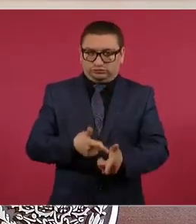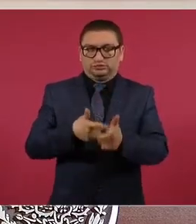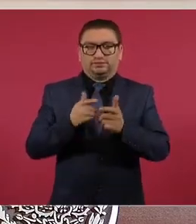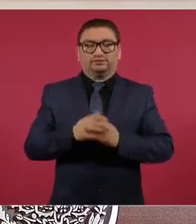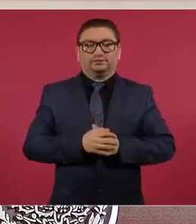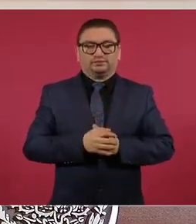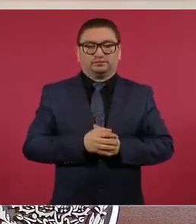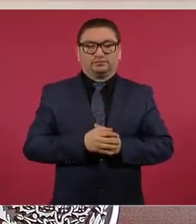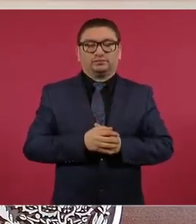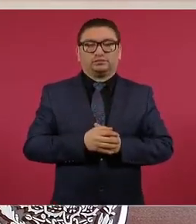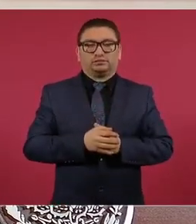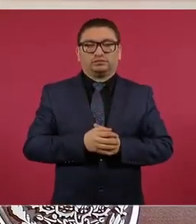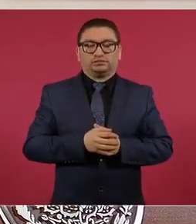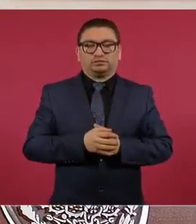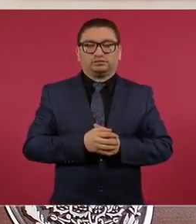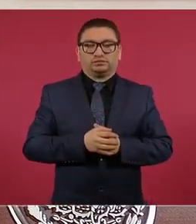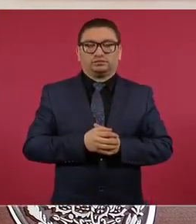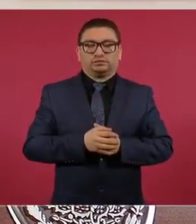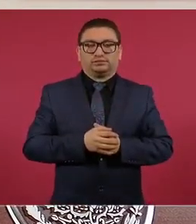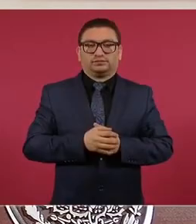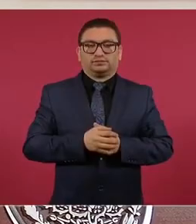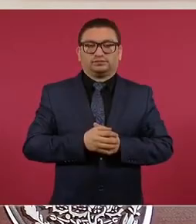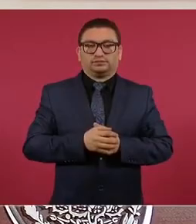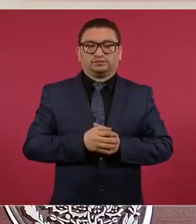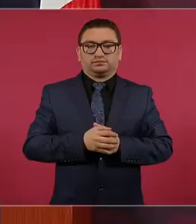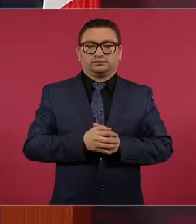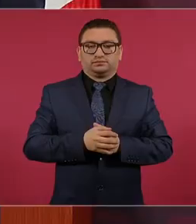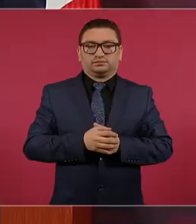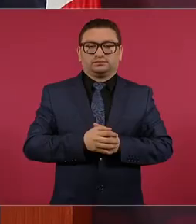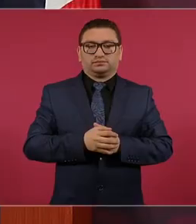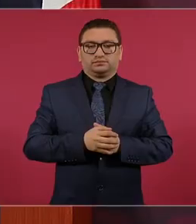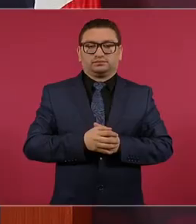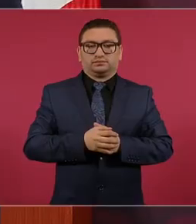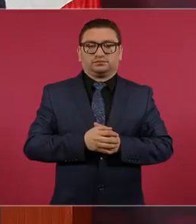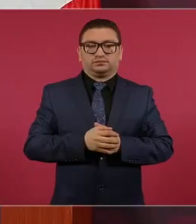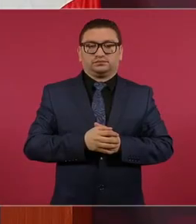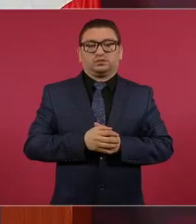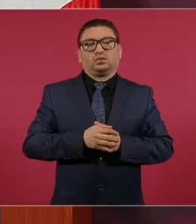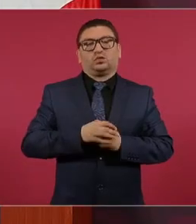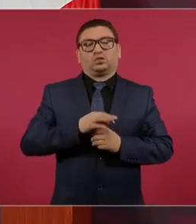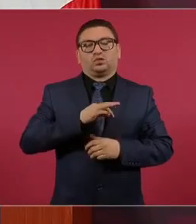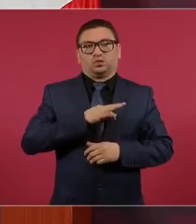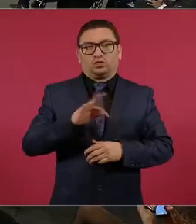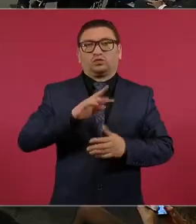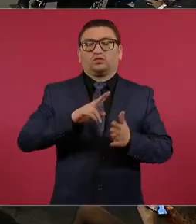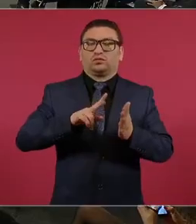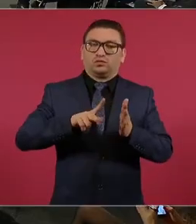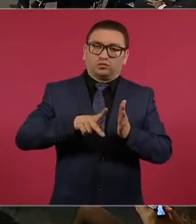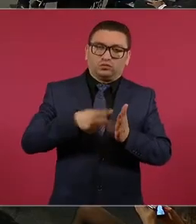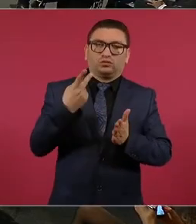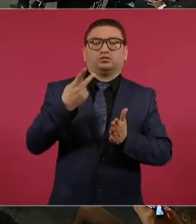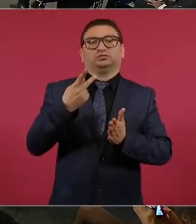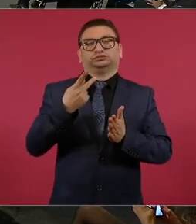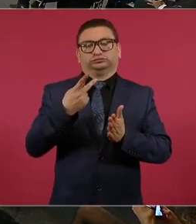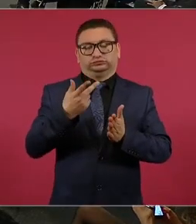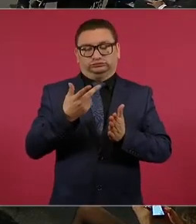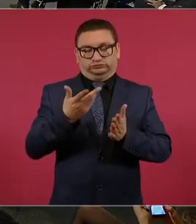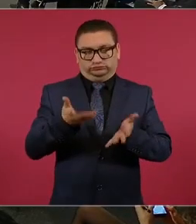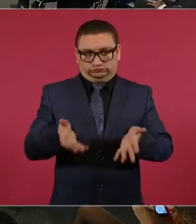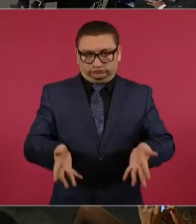eh restablecer o volver a